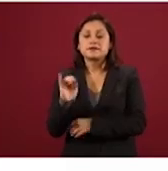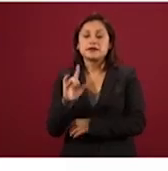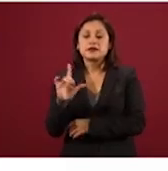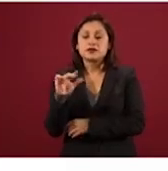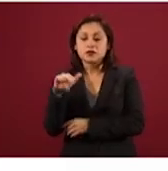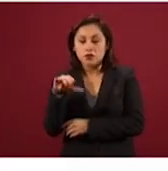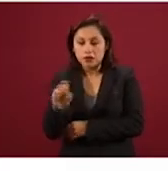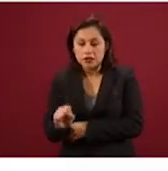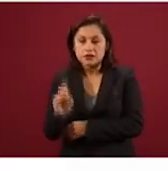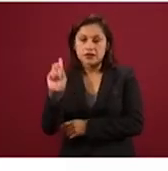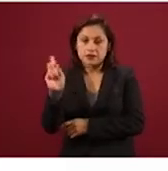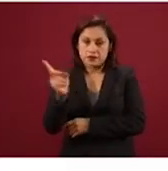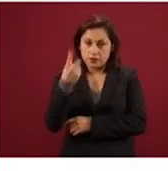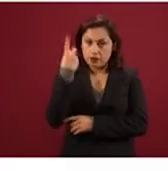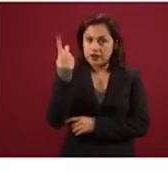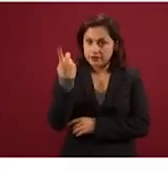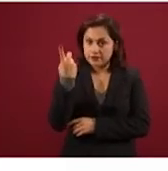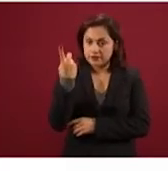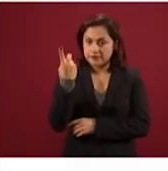que hace